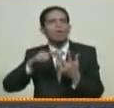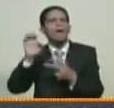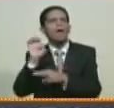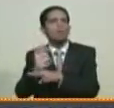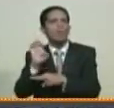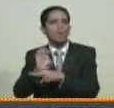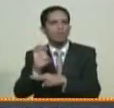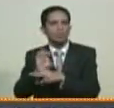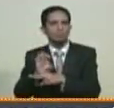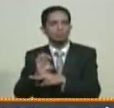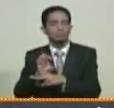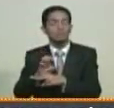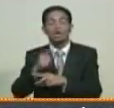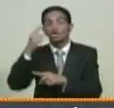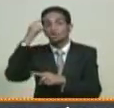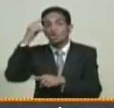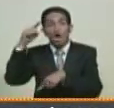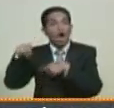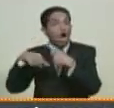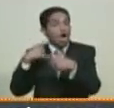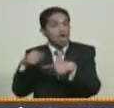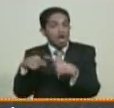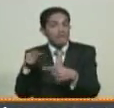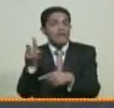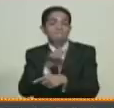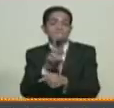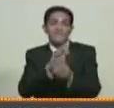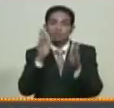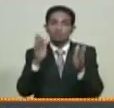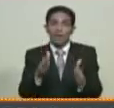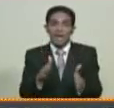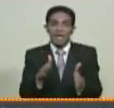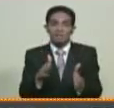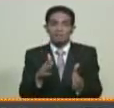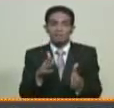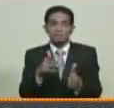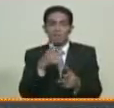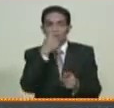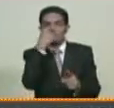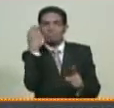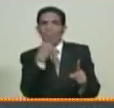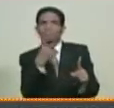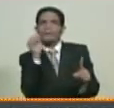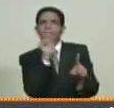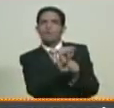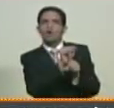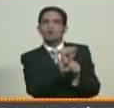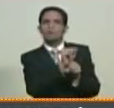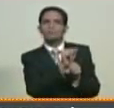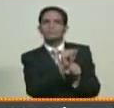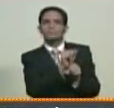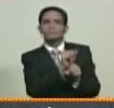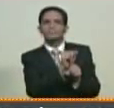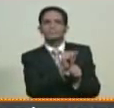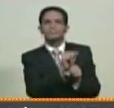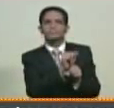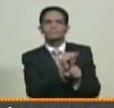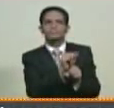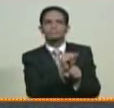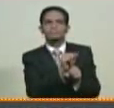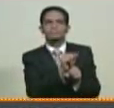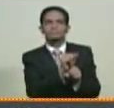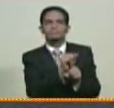maltratados a diario venezolanas y venezolanos que muchas veces muchas